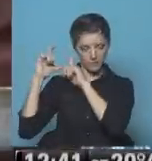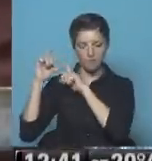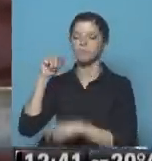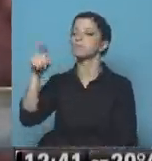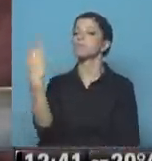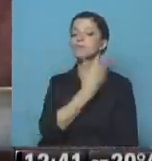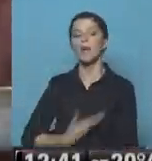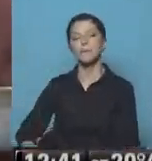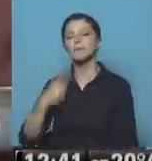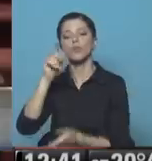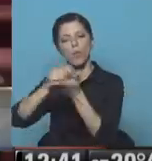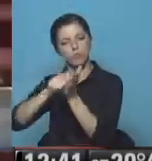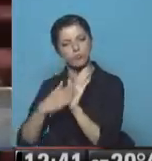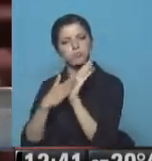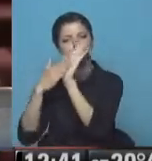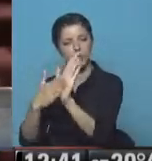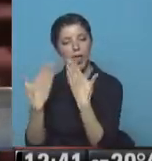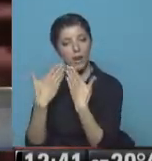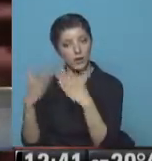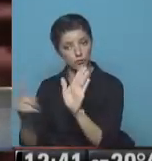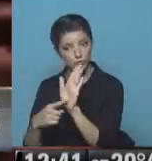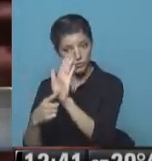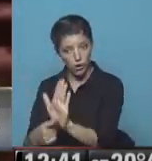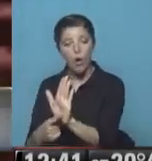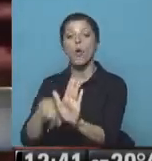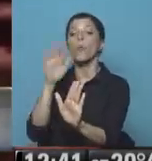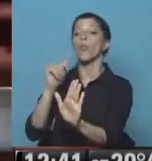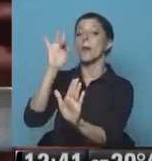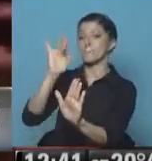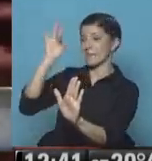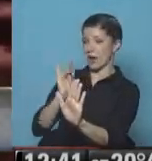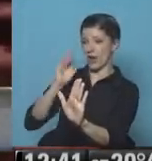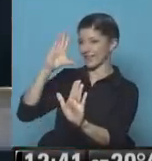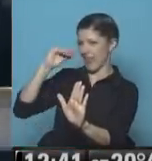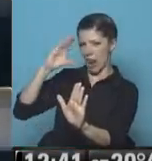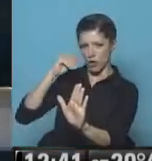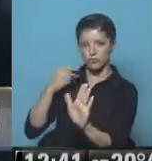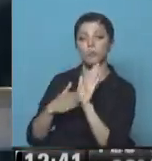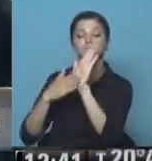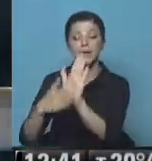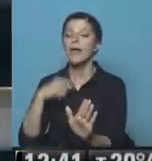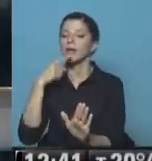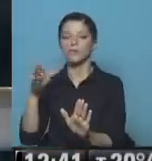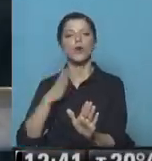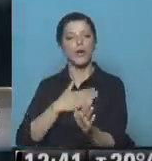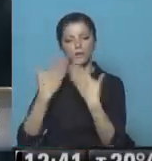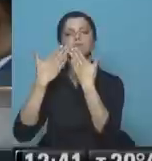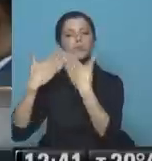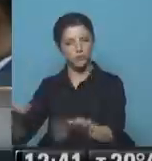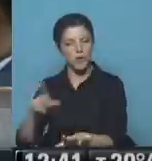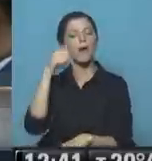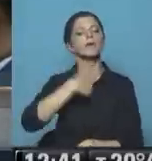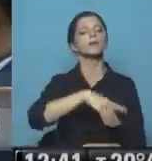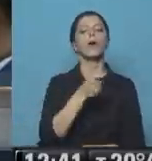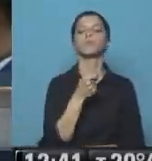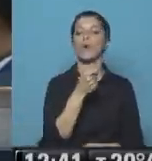en su carta de dimisión presentada al Congreso a la medianoche del miércoles que dejaba el cargo para afrontar los cargos en su contra,